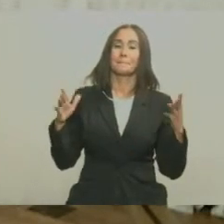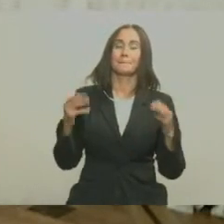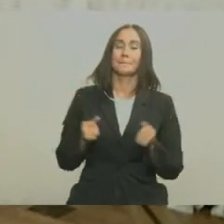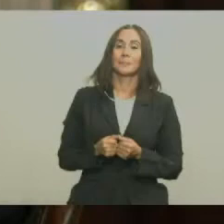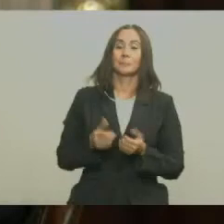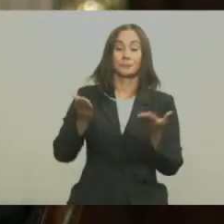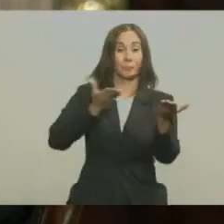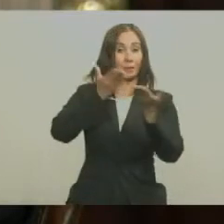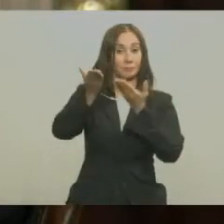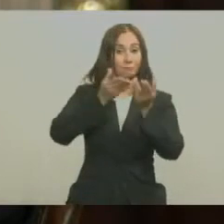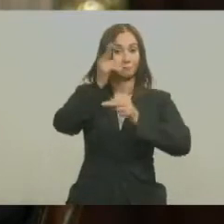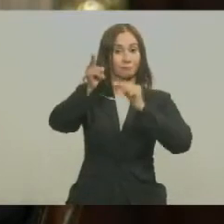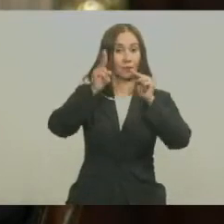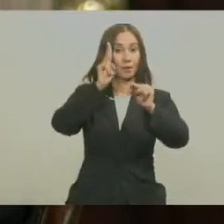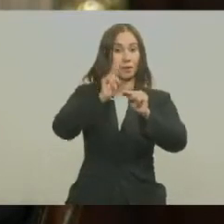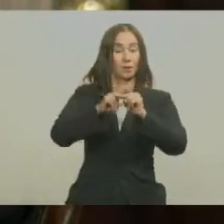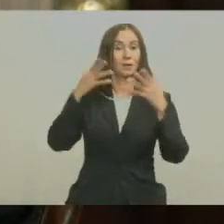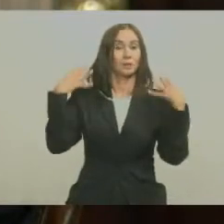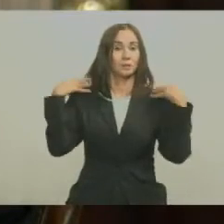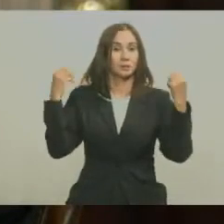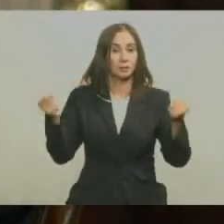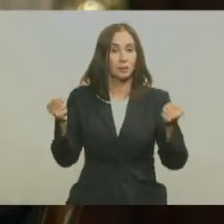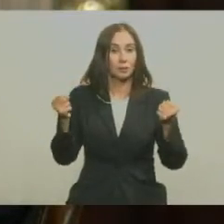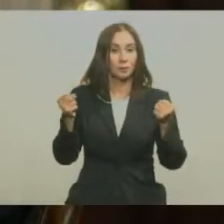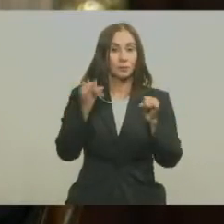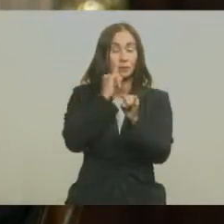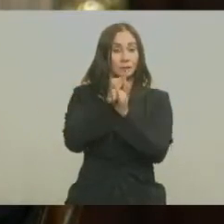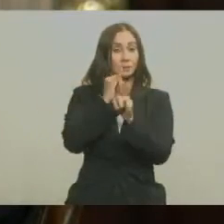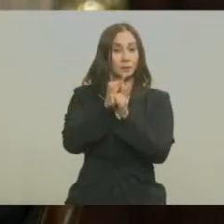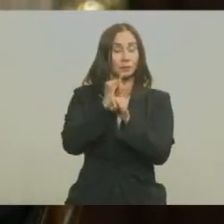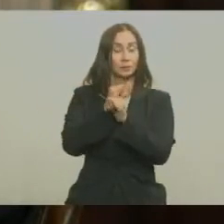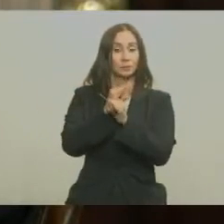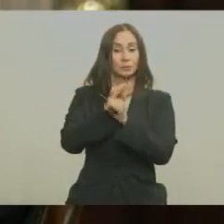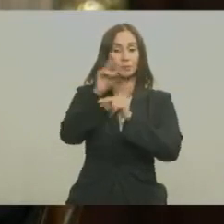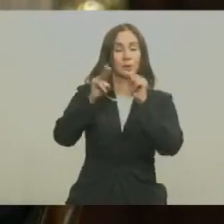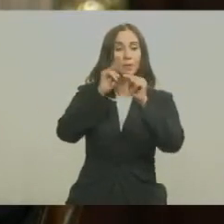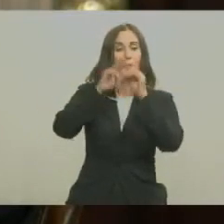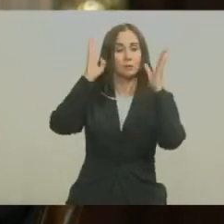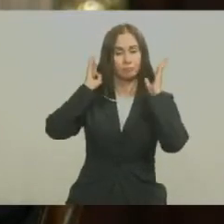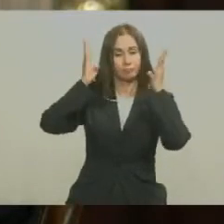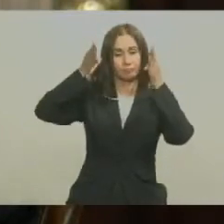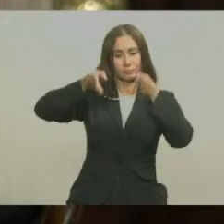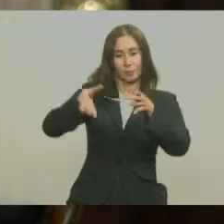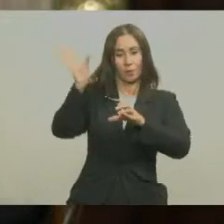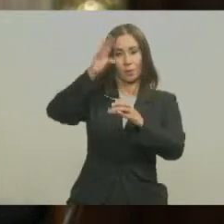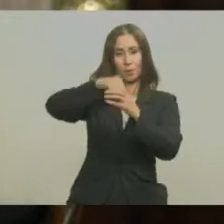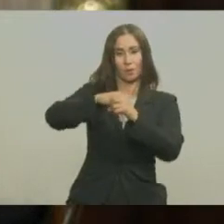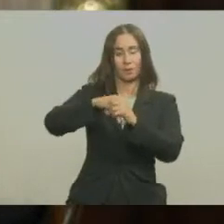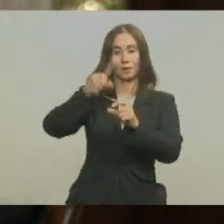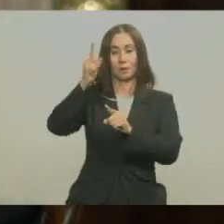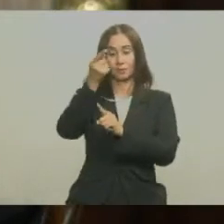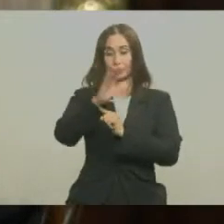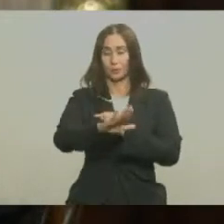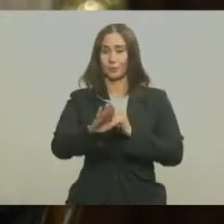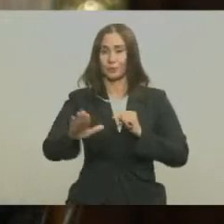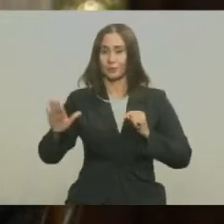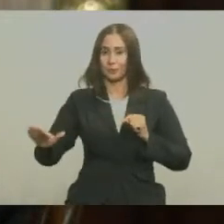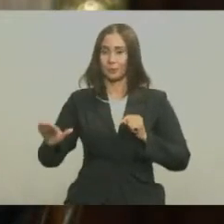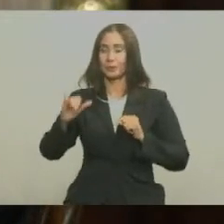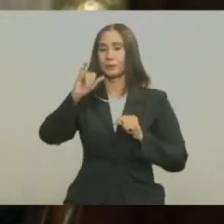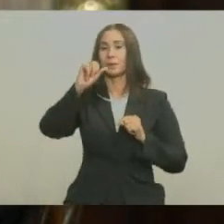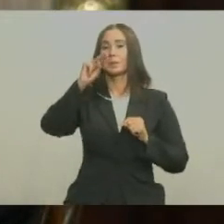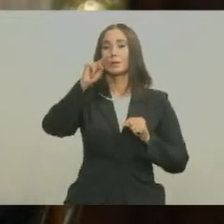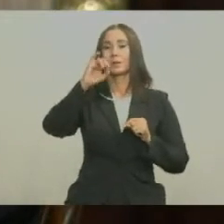el Servicio Nacional de Salud, el Instituto Nacional de Atención Íntegra a la Primera Infancia,